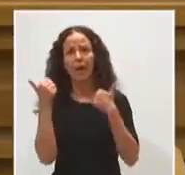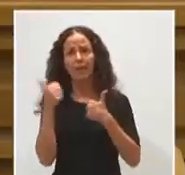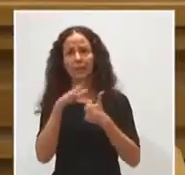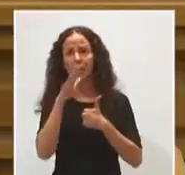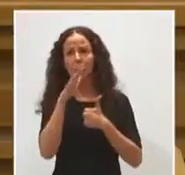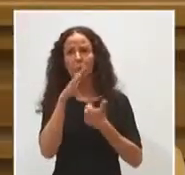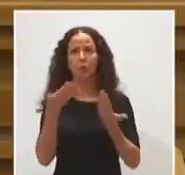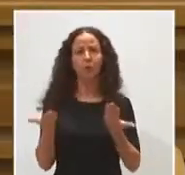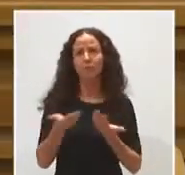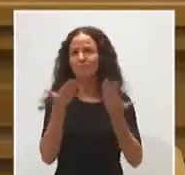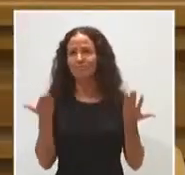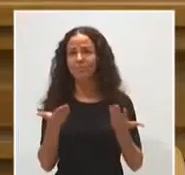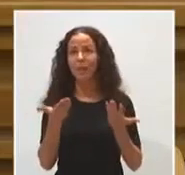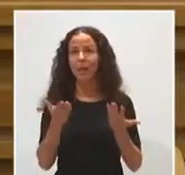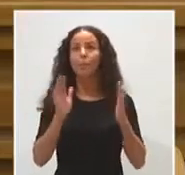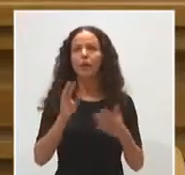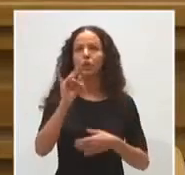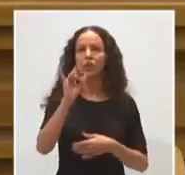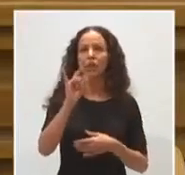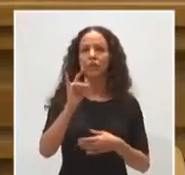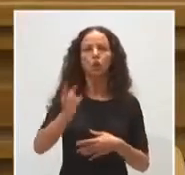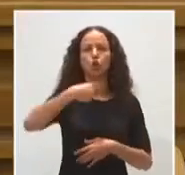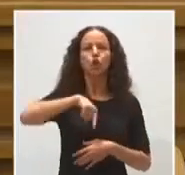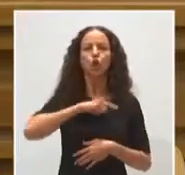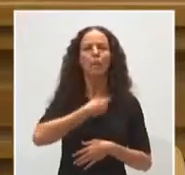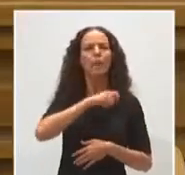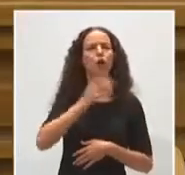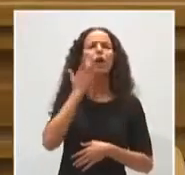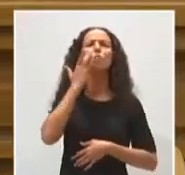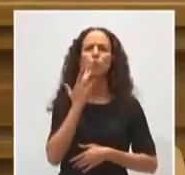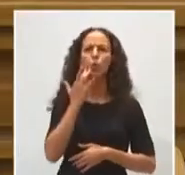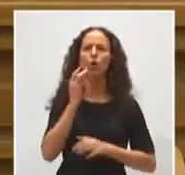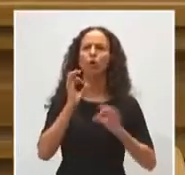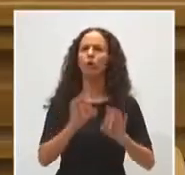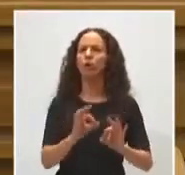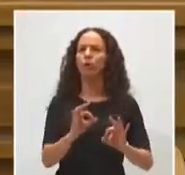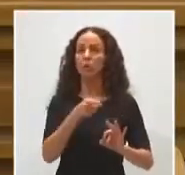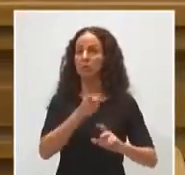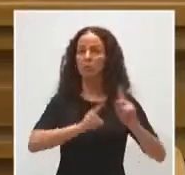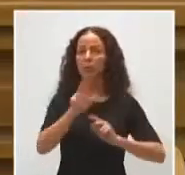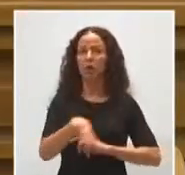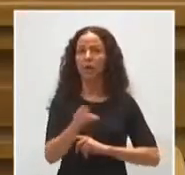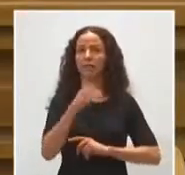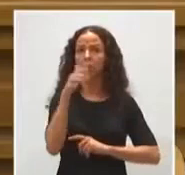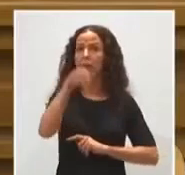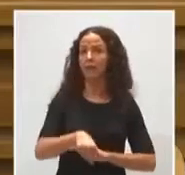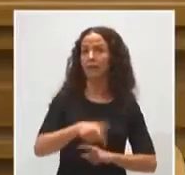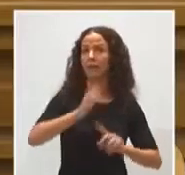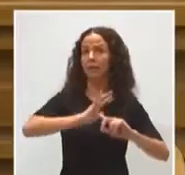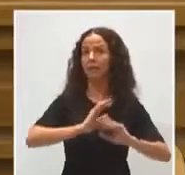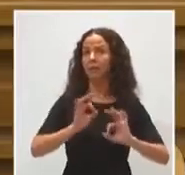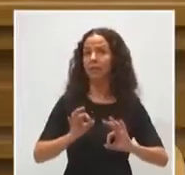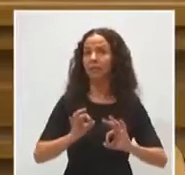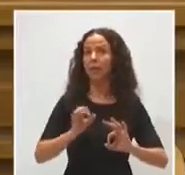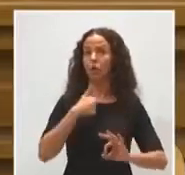vino nuestro pero si de pura cepa pero no es ese el problema en esta región yo además